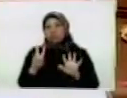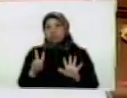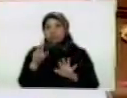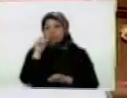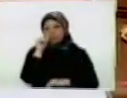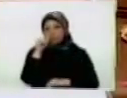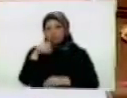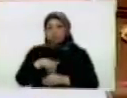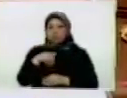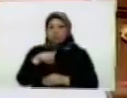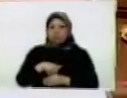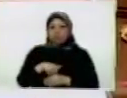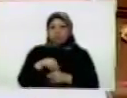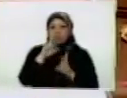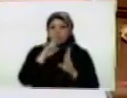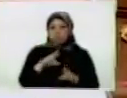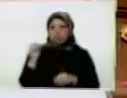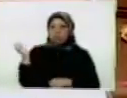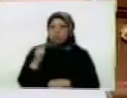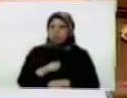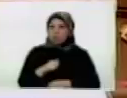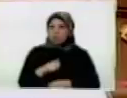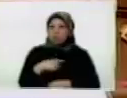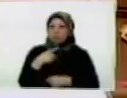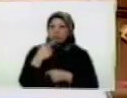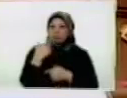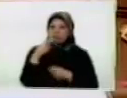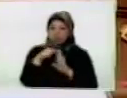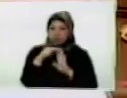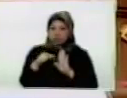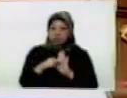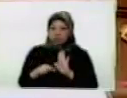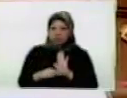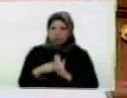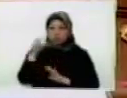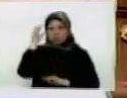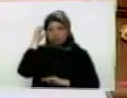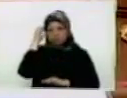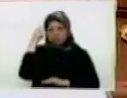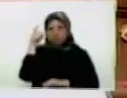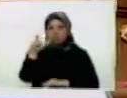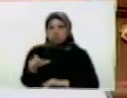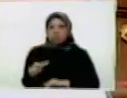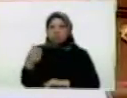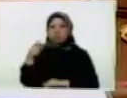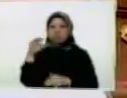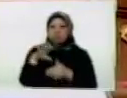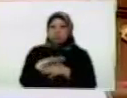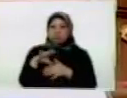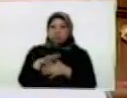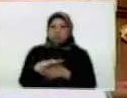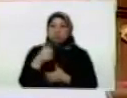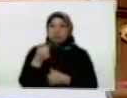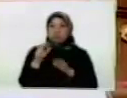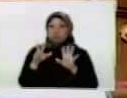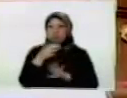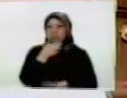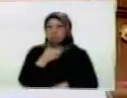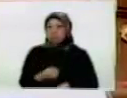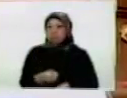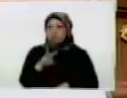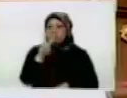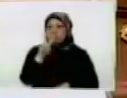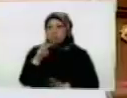sometido a votación, resultó aprobada. El orden del día de la sesión ordinaria del martes 18 de diciembre